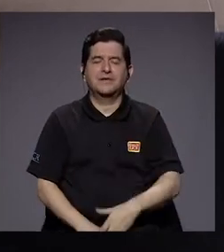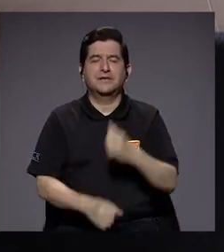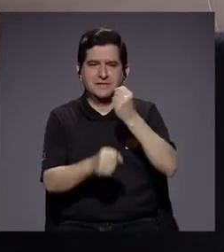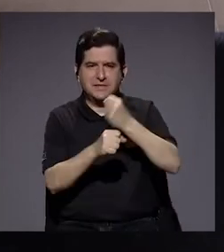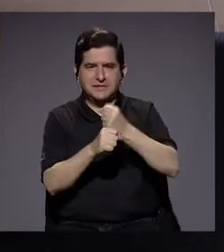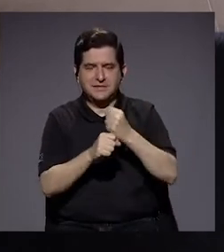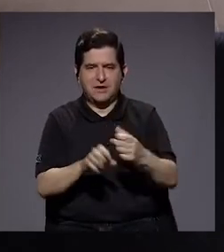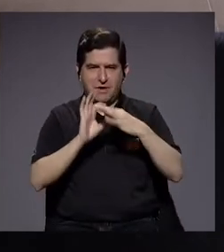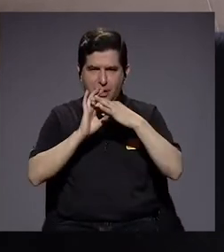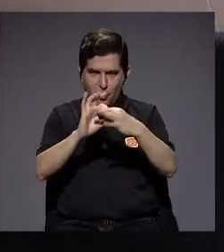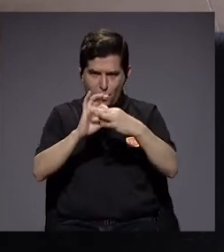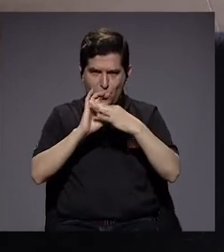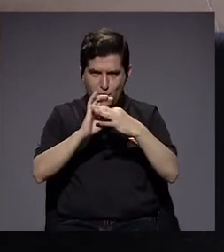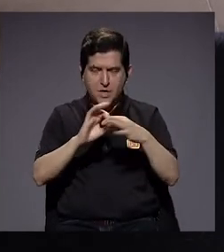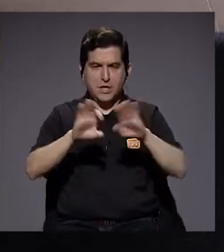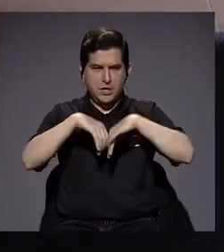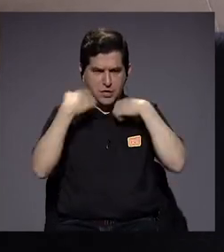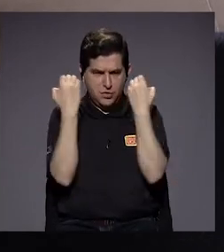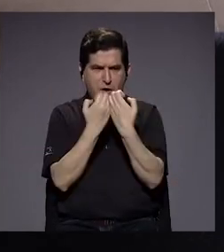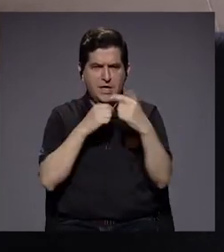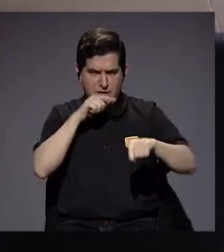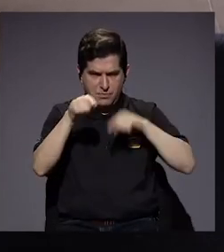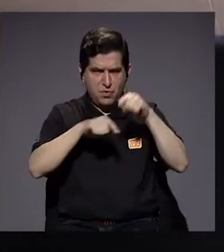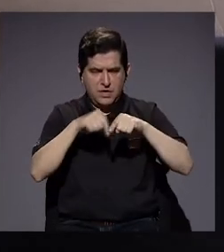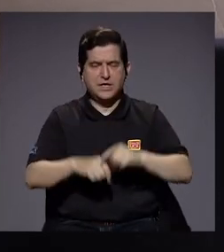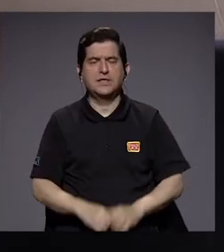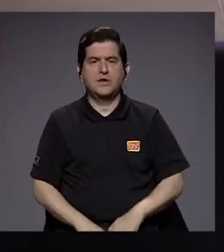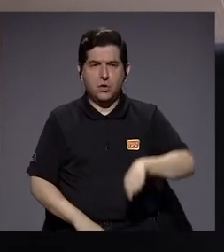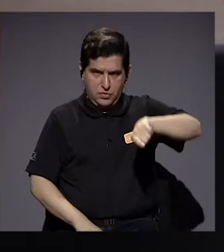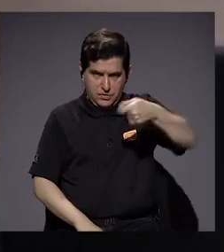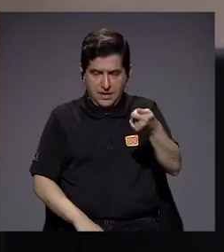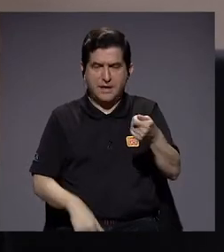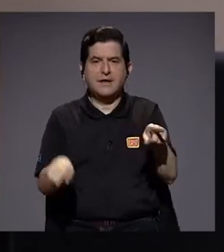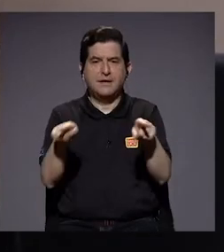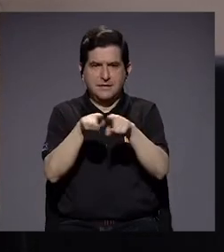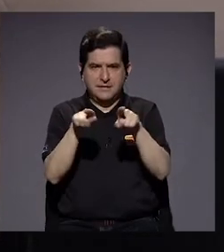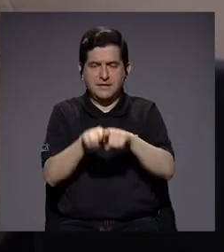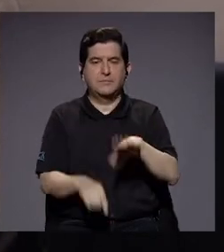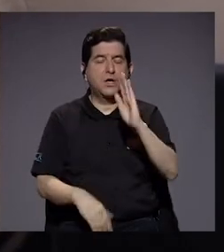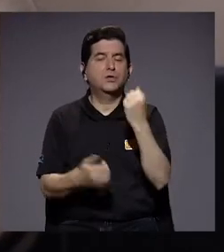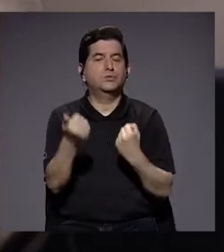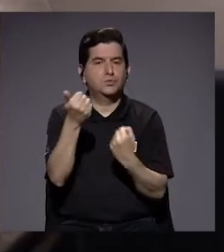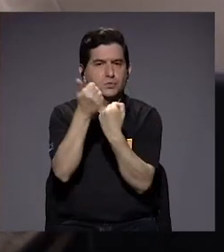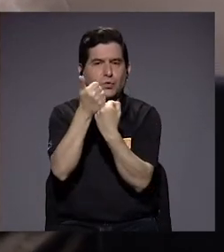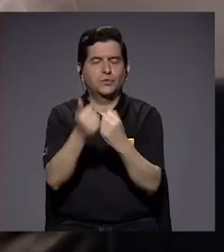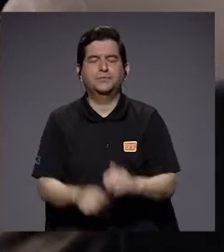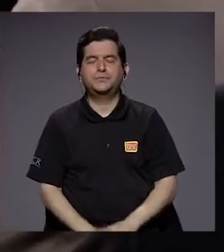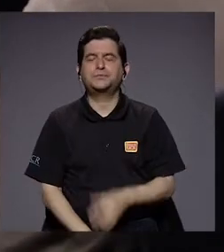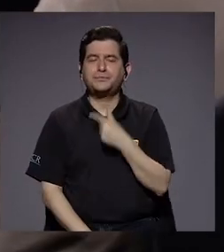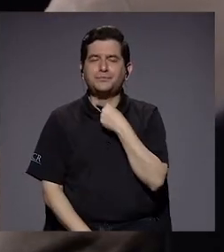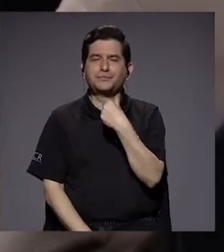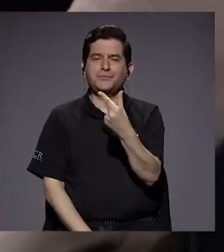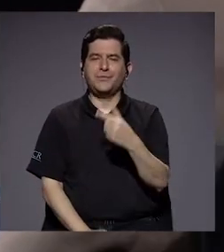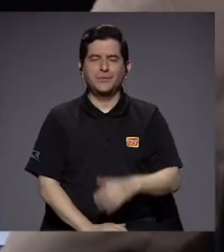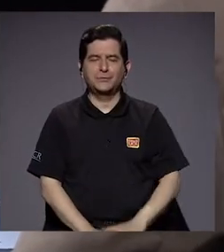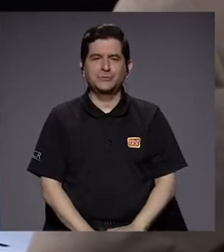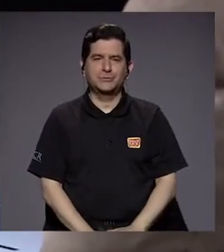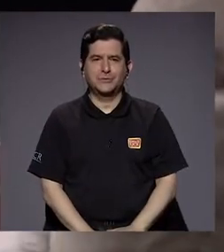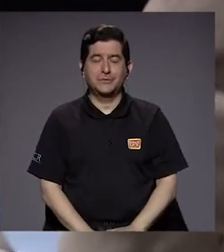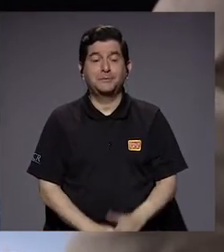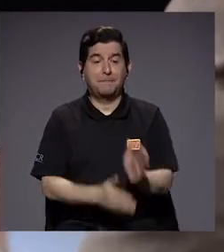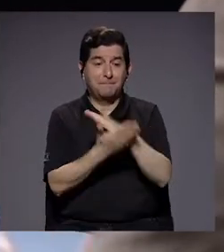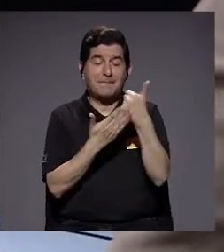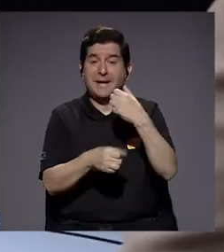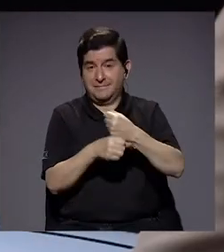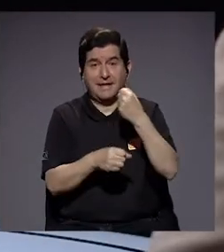fue un trabajo colectivo con un equipo muy crítico del canal, pero sobre todo con su apoyo. No, con mucho gusto. Y bueno,